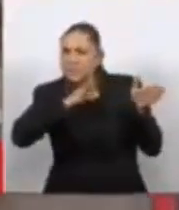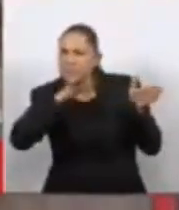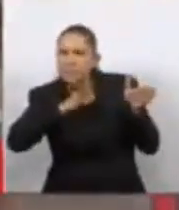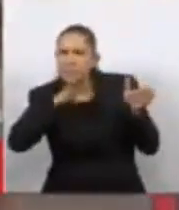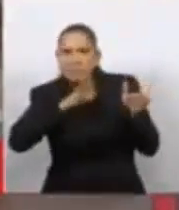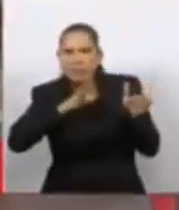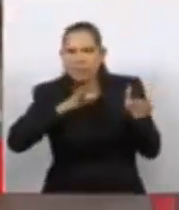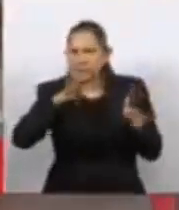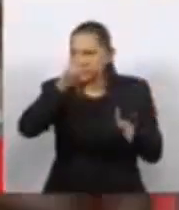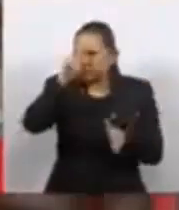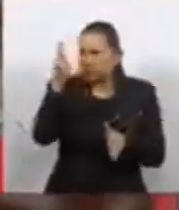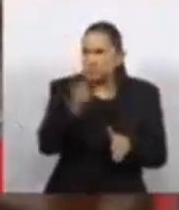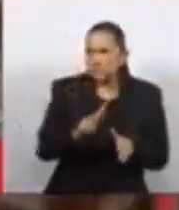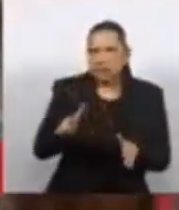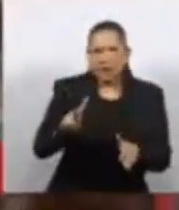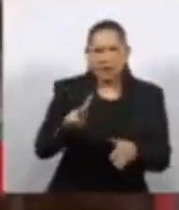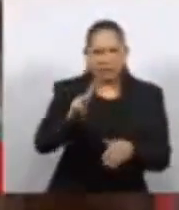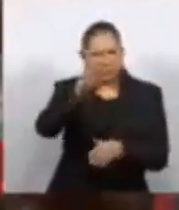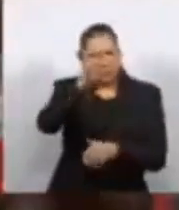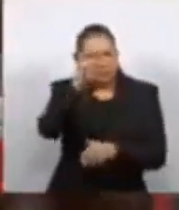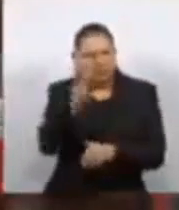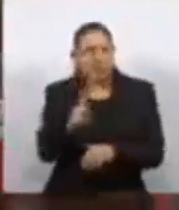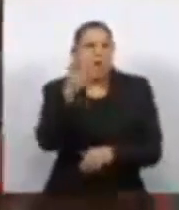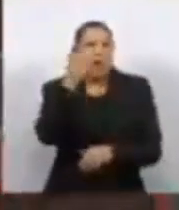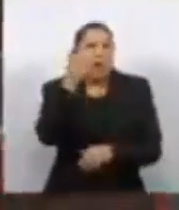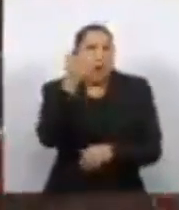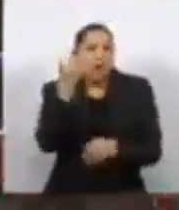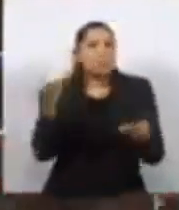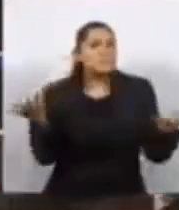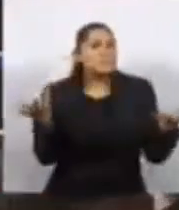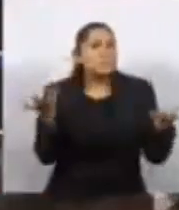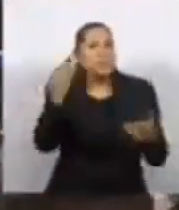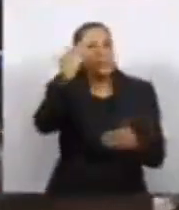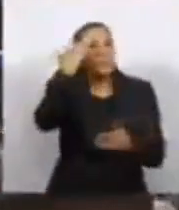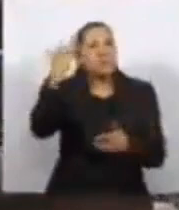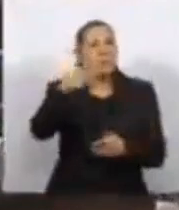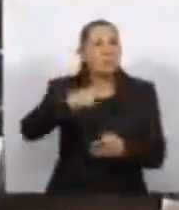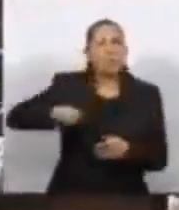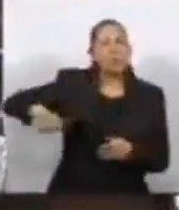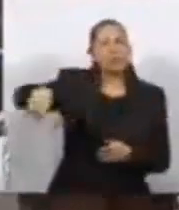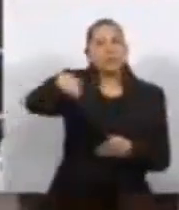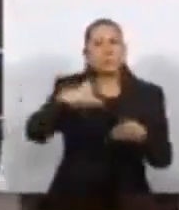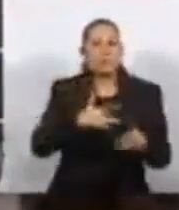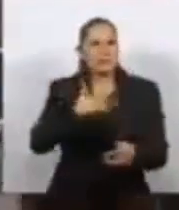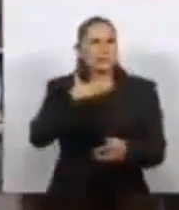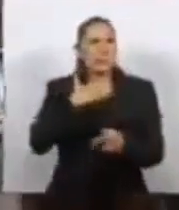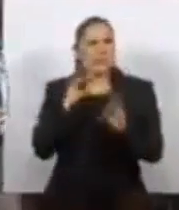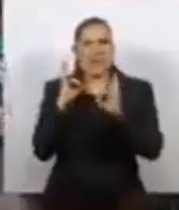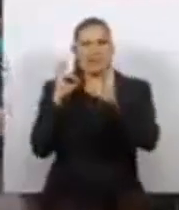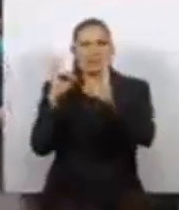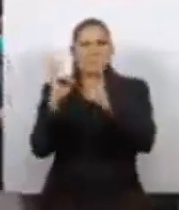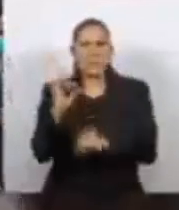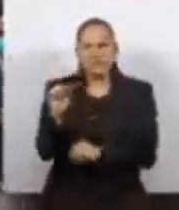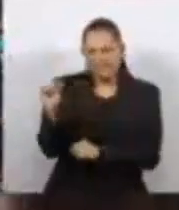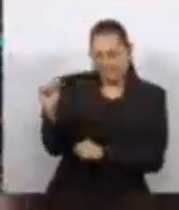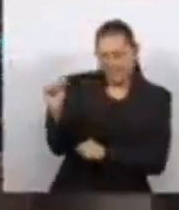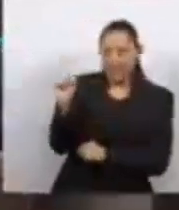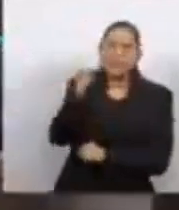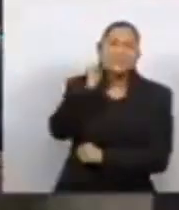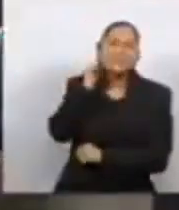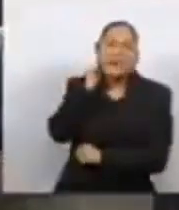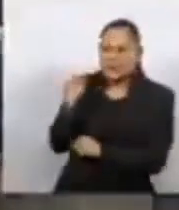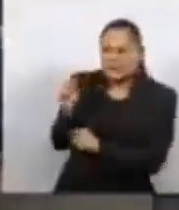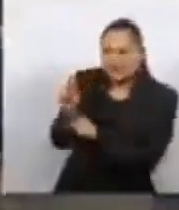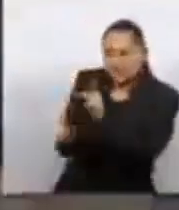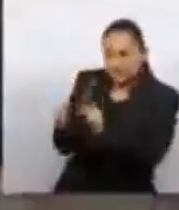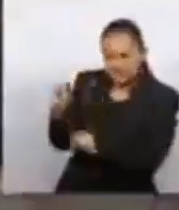nadie recogió mejor ese sentimiento de agravio histórico que el hoy presidente senador, de México. Permítame, senador, un momento, permítame.